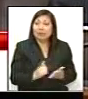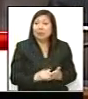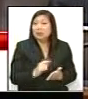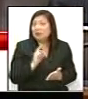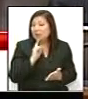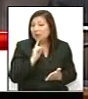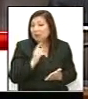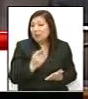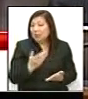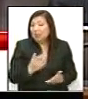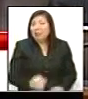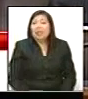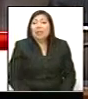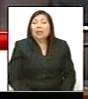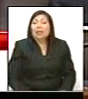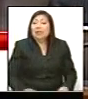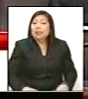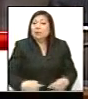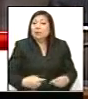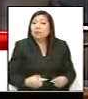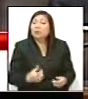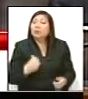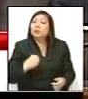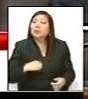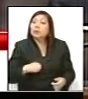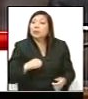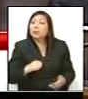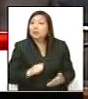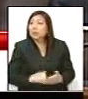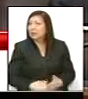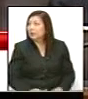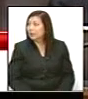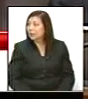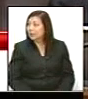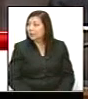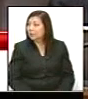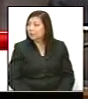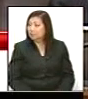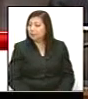una competencia de las municipalidades, señor presidente.